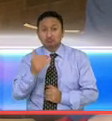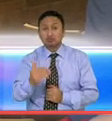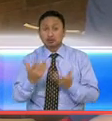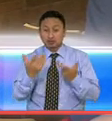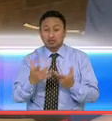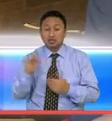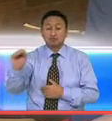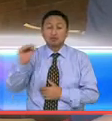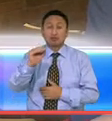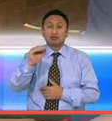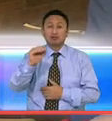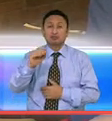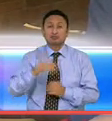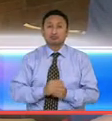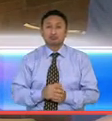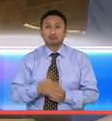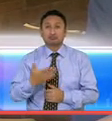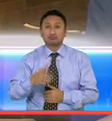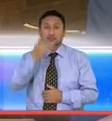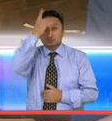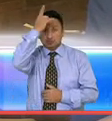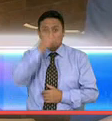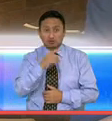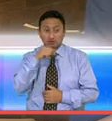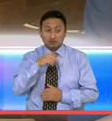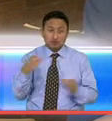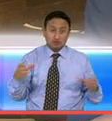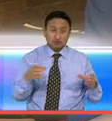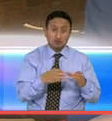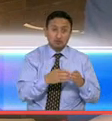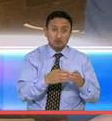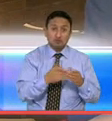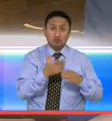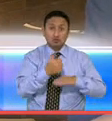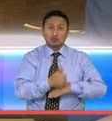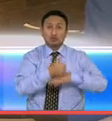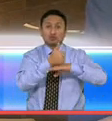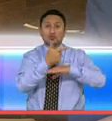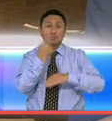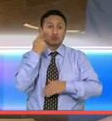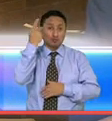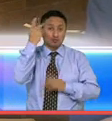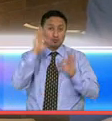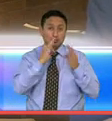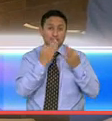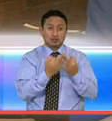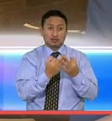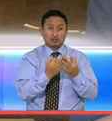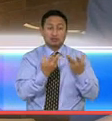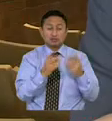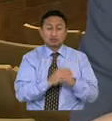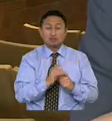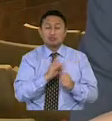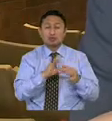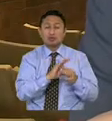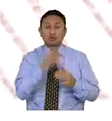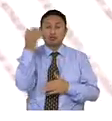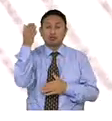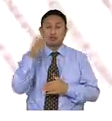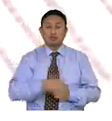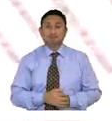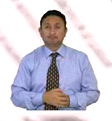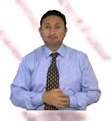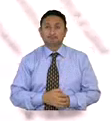en conocimiento del distrito la decisión adoptada en conjunto por autoridades, padres de familia y también por los compañeros docentes.